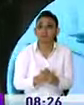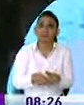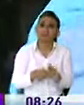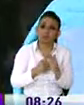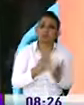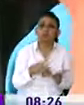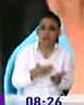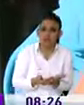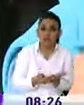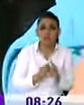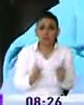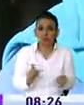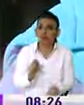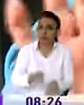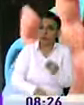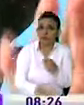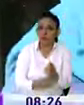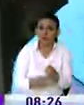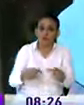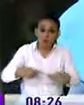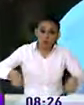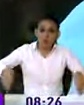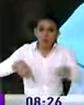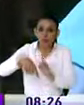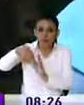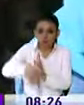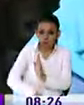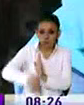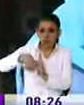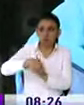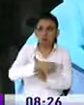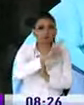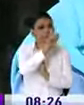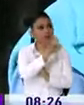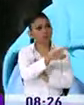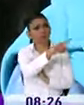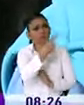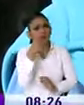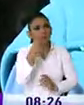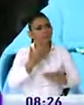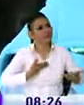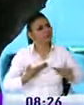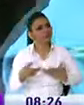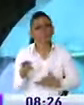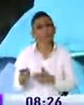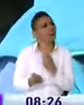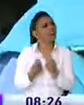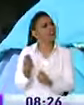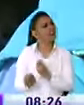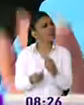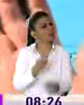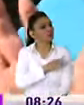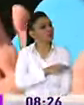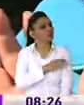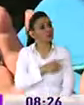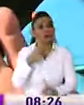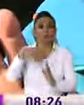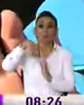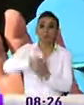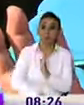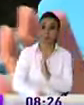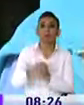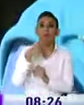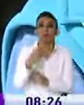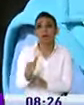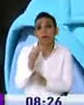a dañar eso, a hacer el hueco. Yo le pregunté al señor de la tienda, le digo, ¿qué van a hacer aquí? Un pozo para el agua, me dijo.